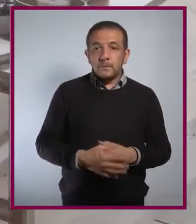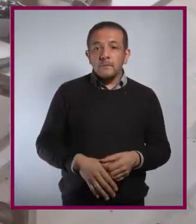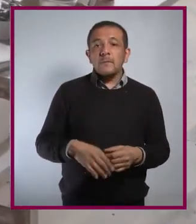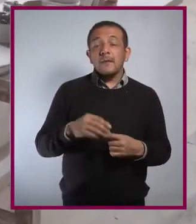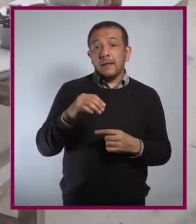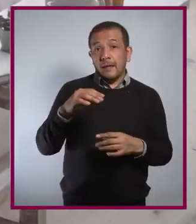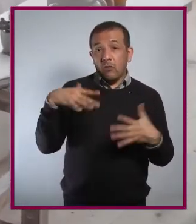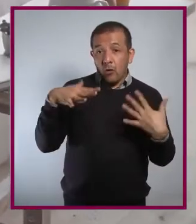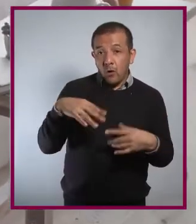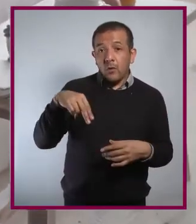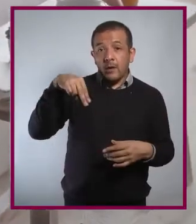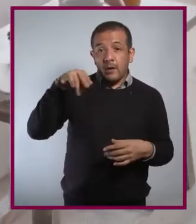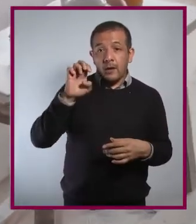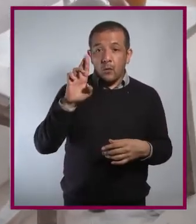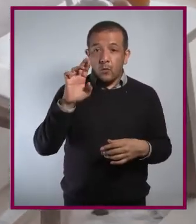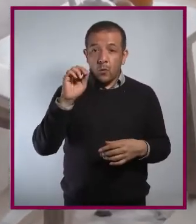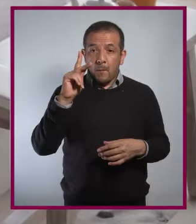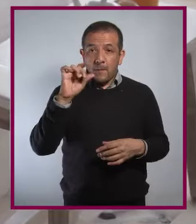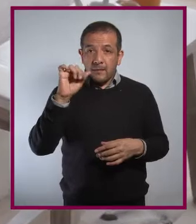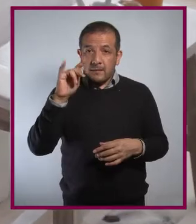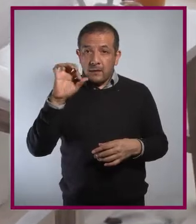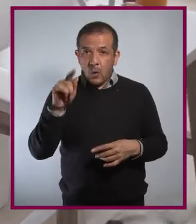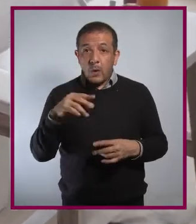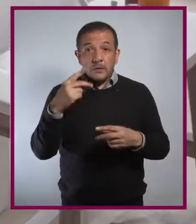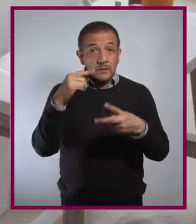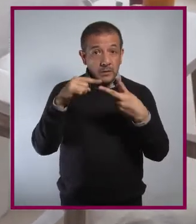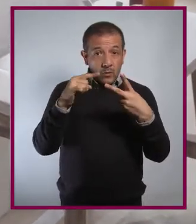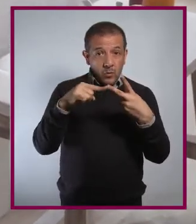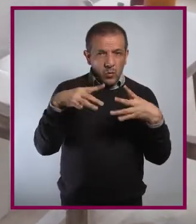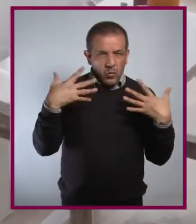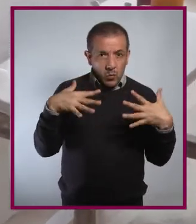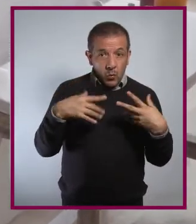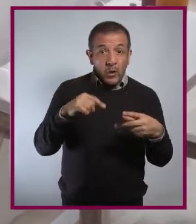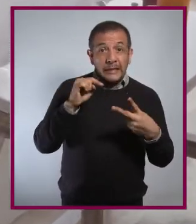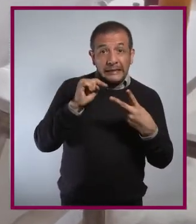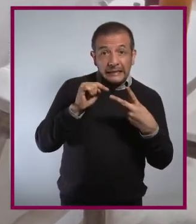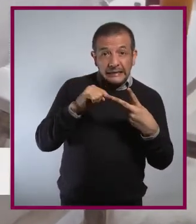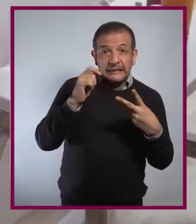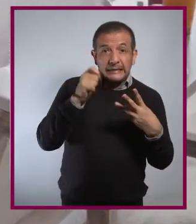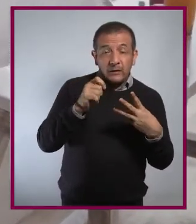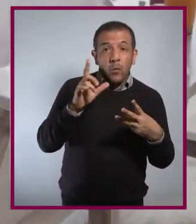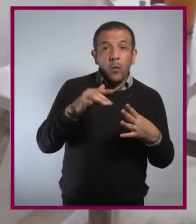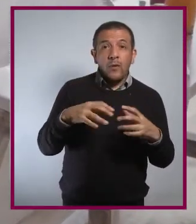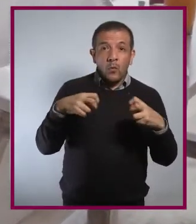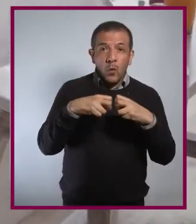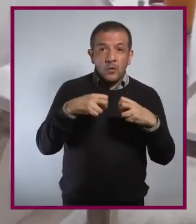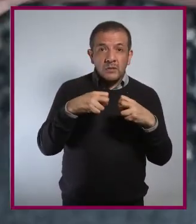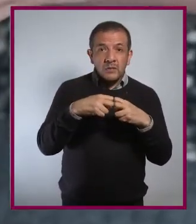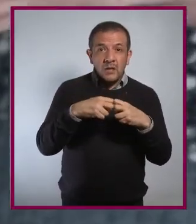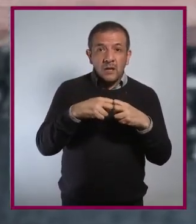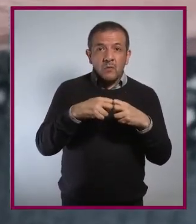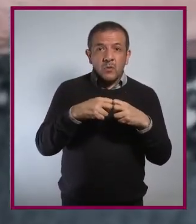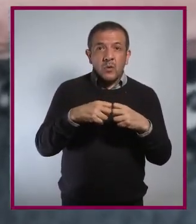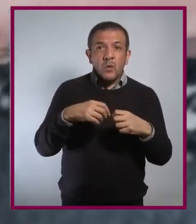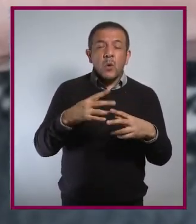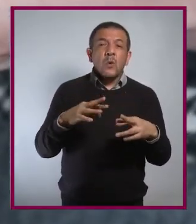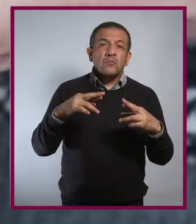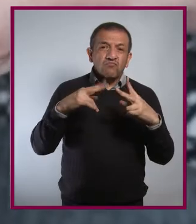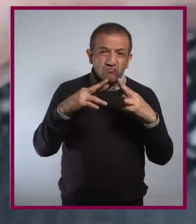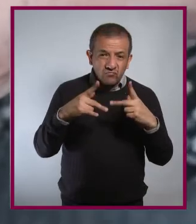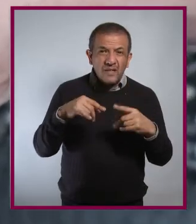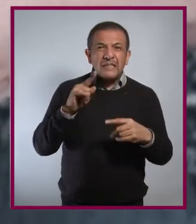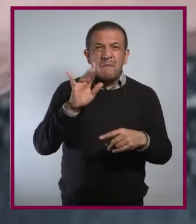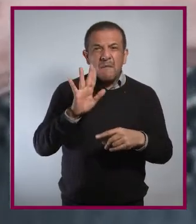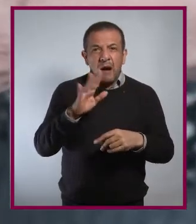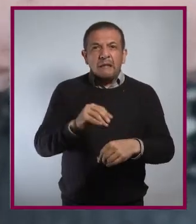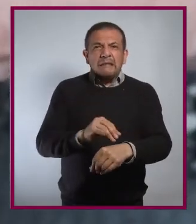El dolor neuropático es el segundo tipo de dolor y sucede cuando se lesionan los nervios. Tiene una característica